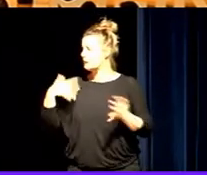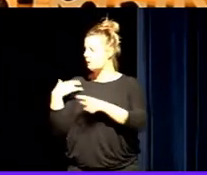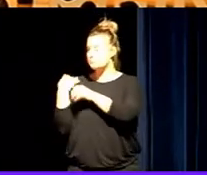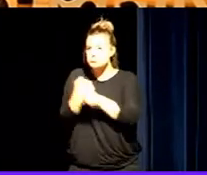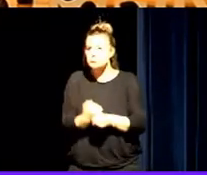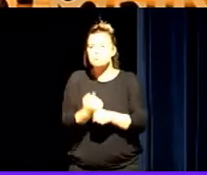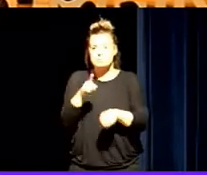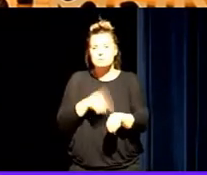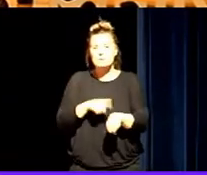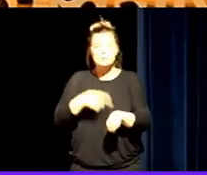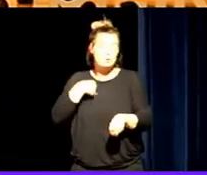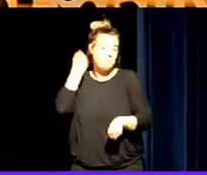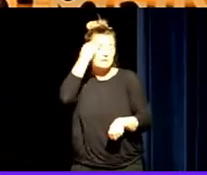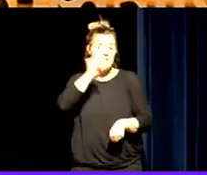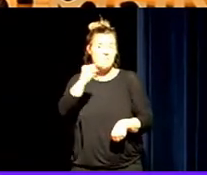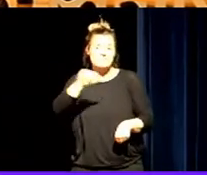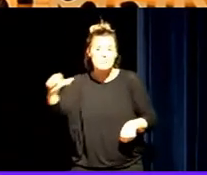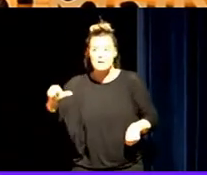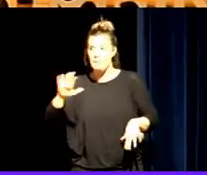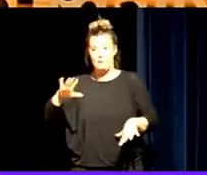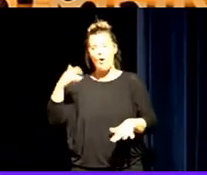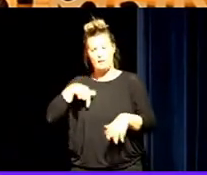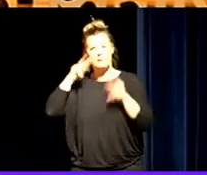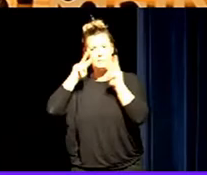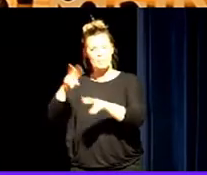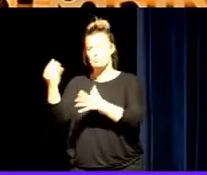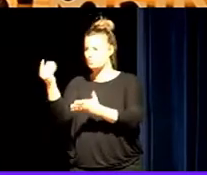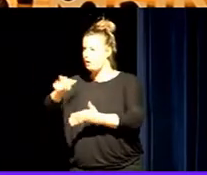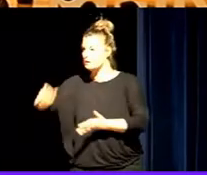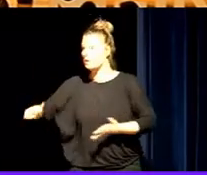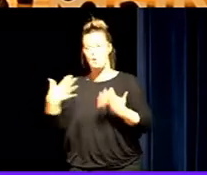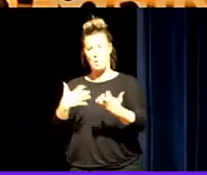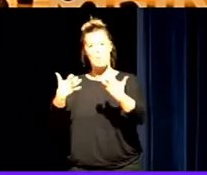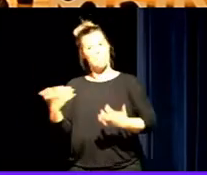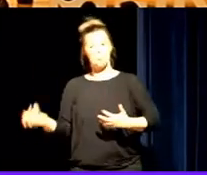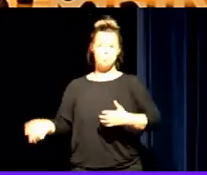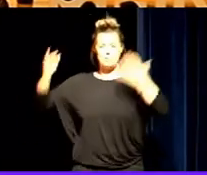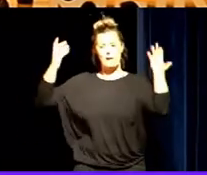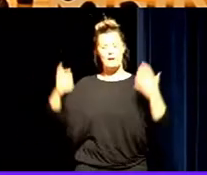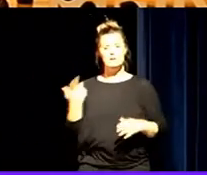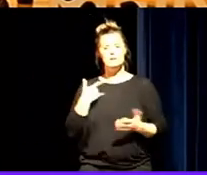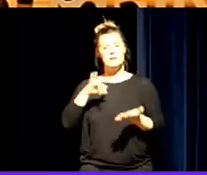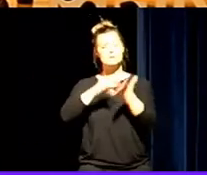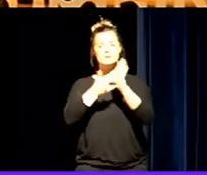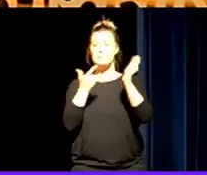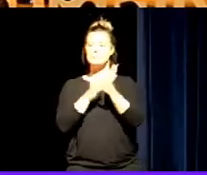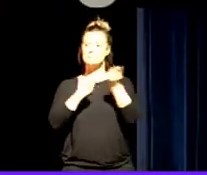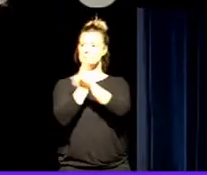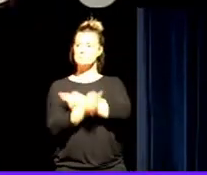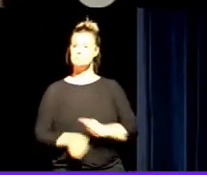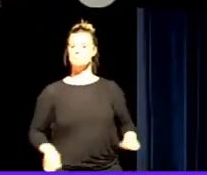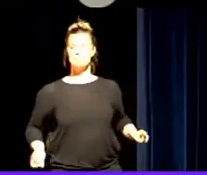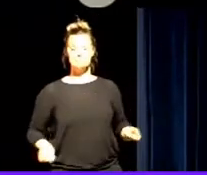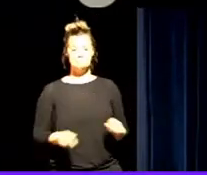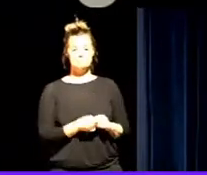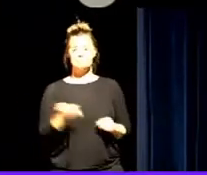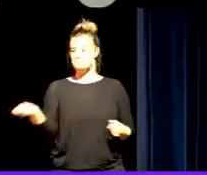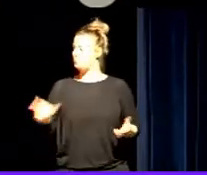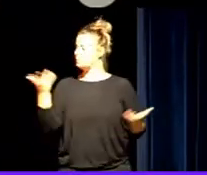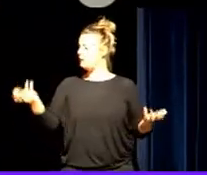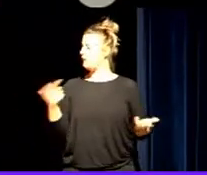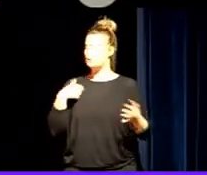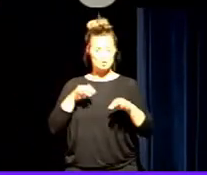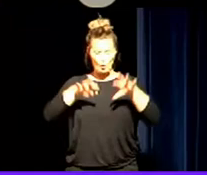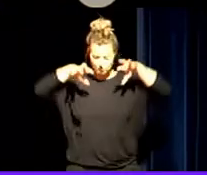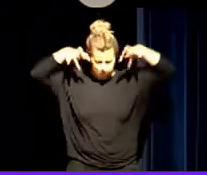al principio pensé que era un fin de semana, pero aquí veo que hay mucha gente y digo, pues venga, o sea, cambiamos el sistema, ¿no? Pues nada, que le voy a dar a